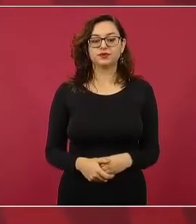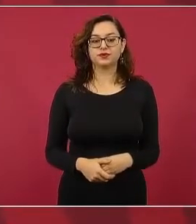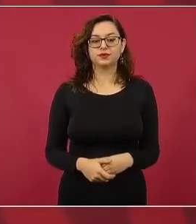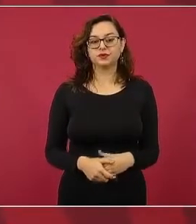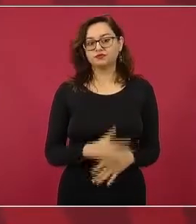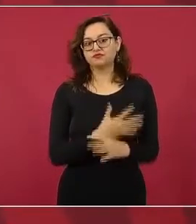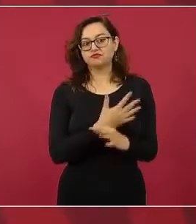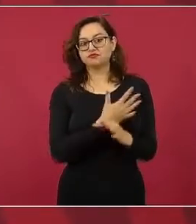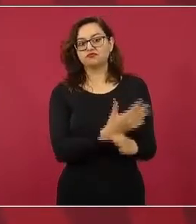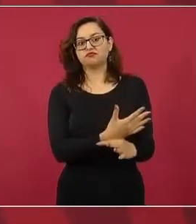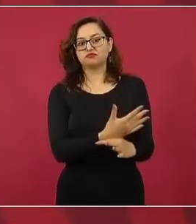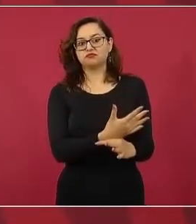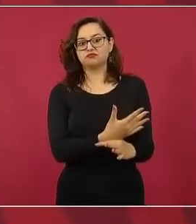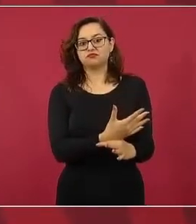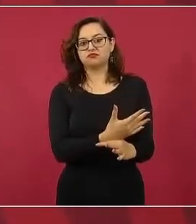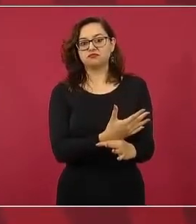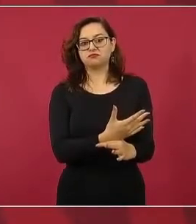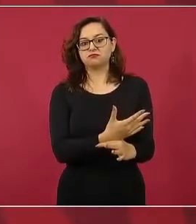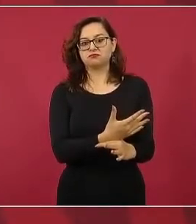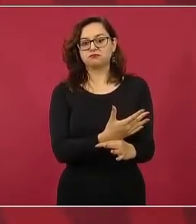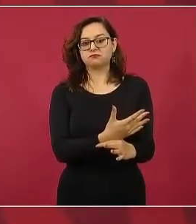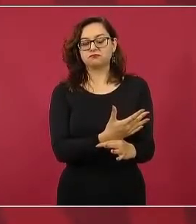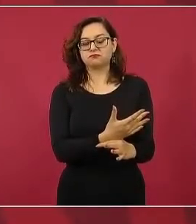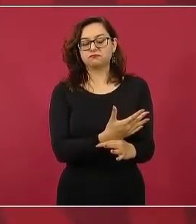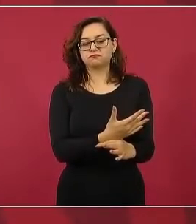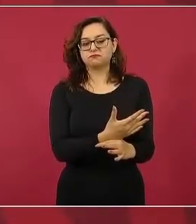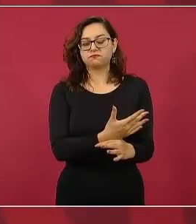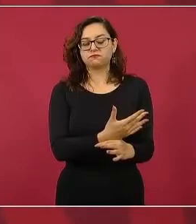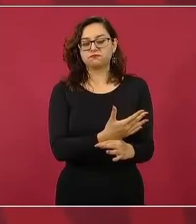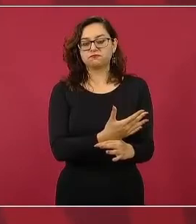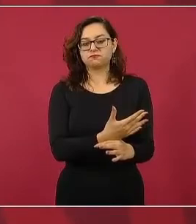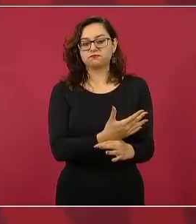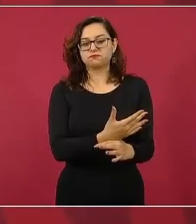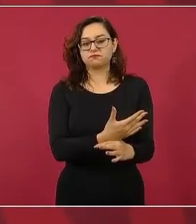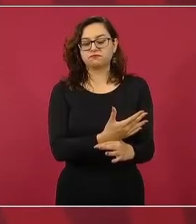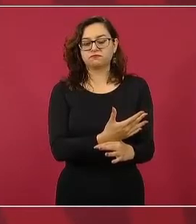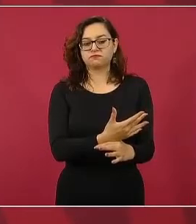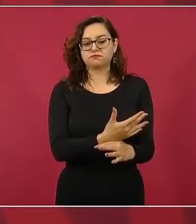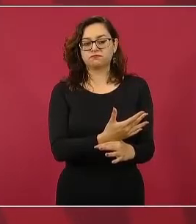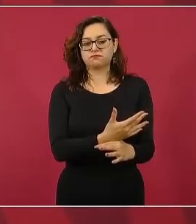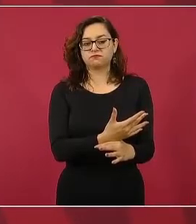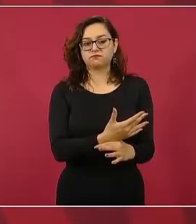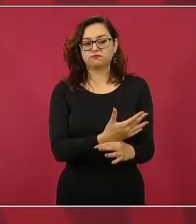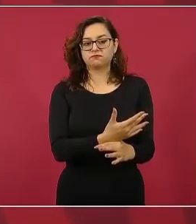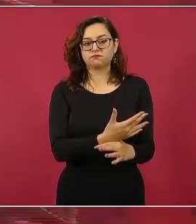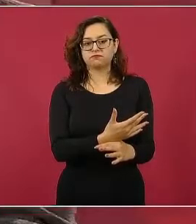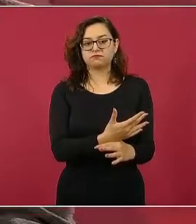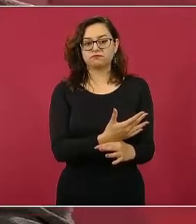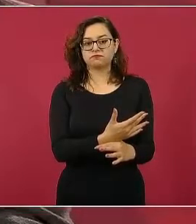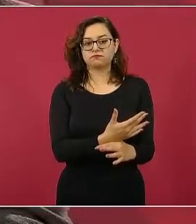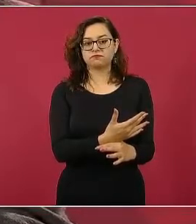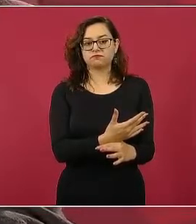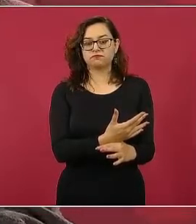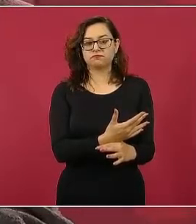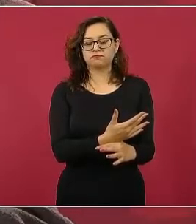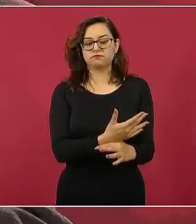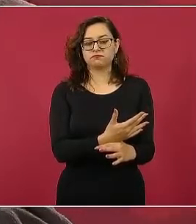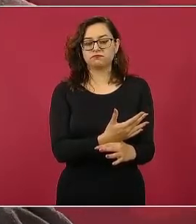en los procesos políticos o quiere ser político